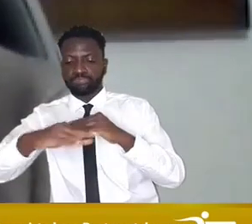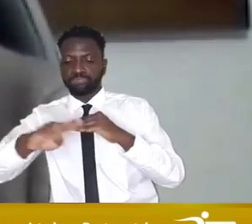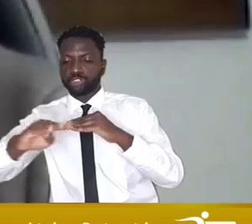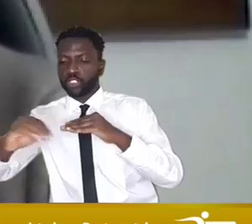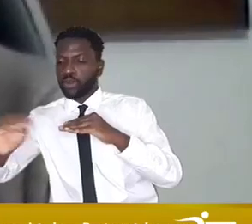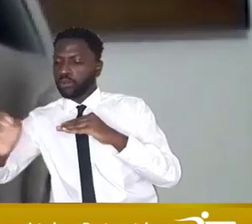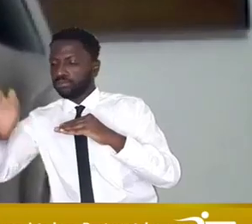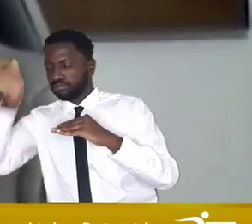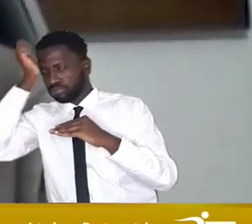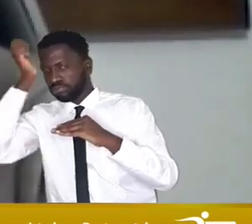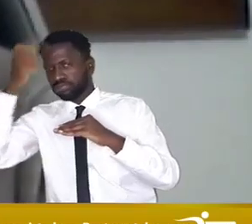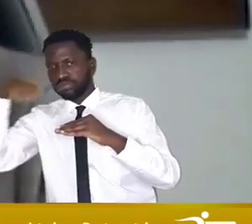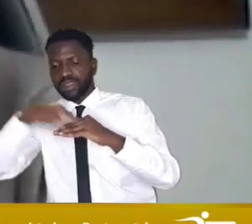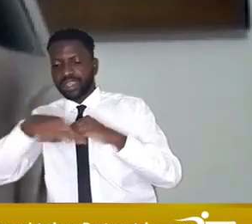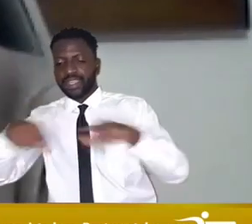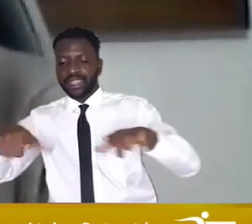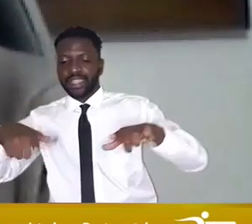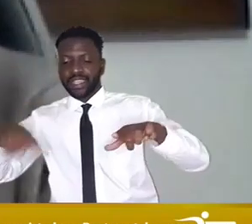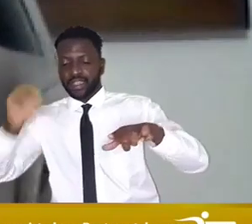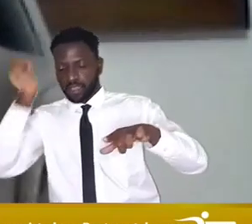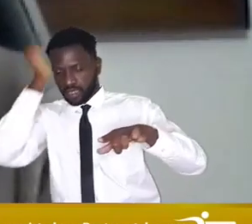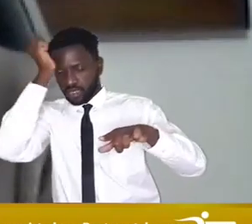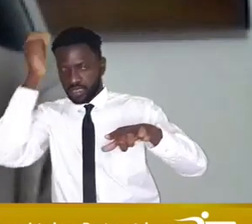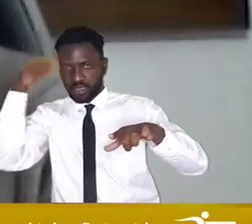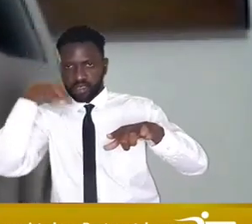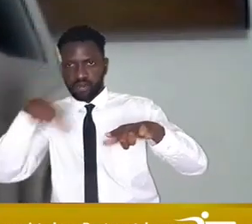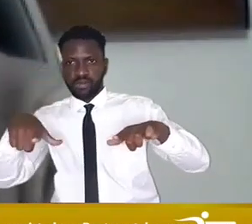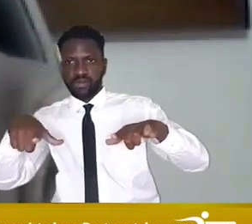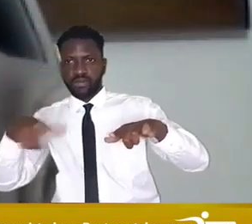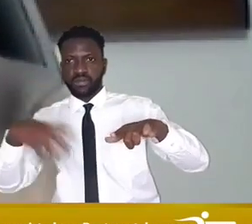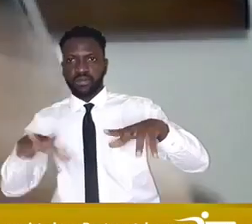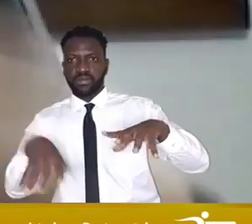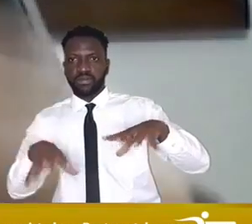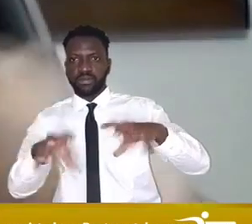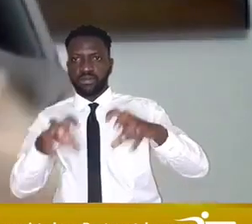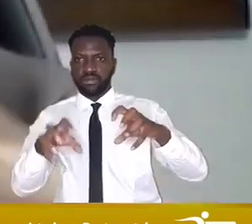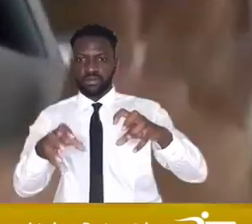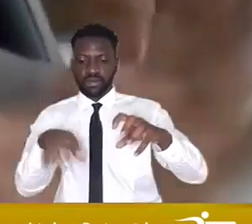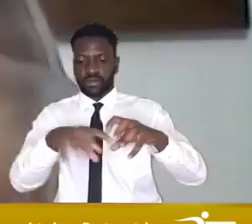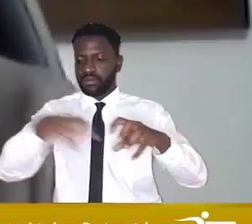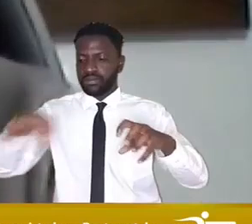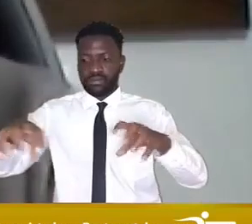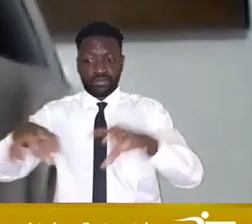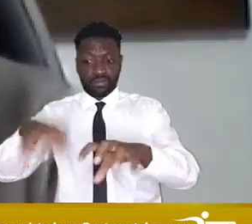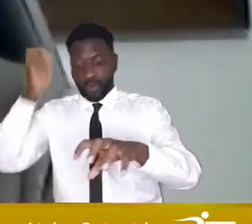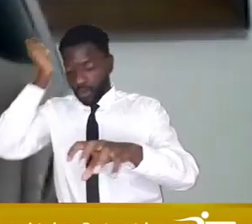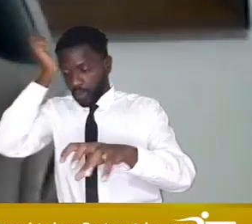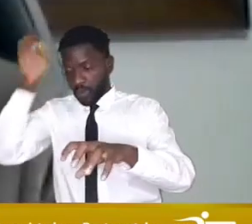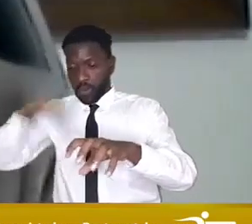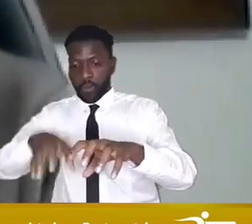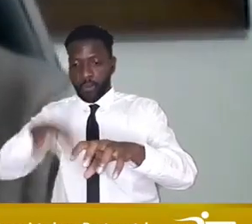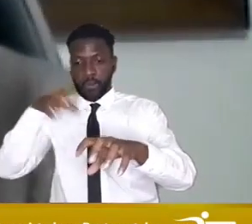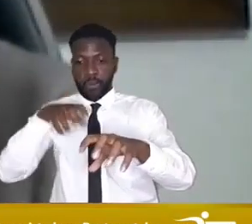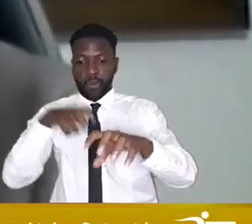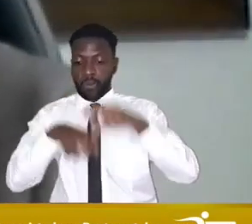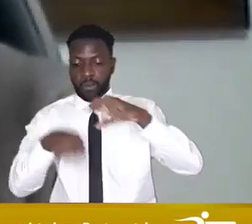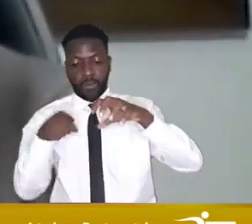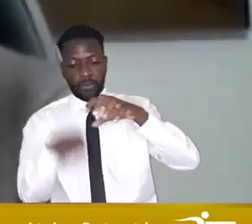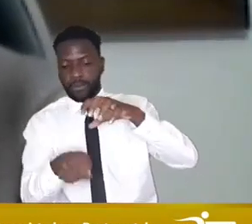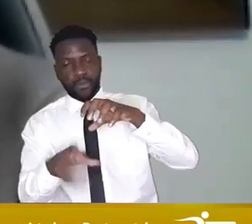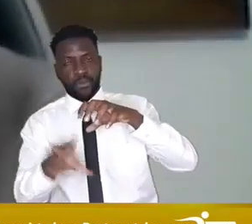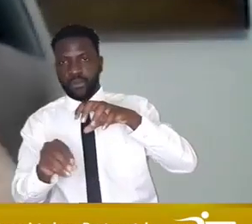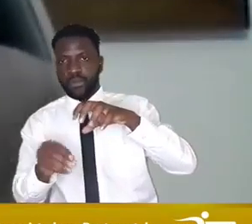Ese terreno pedregoso no le quitaron las piedras, echaron la semilla encima y